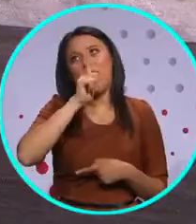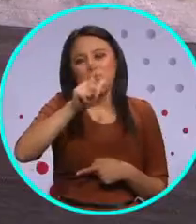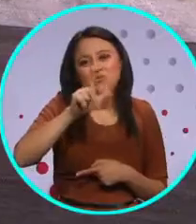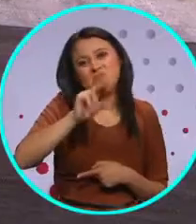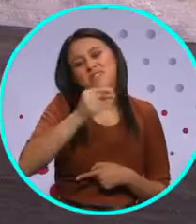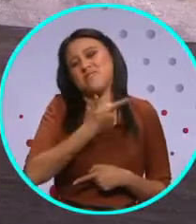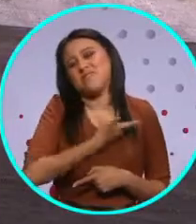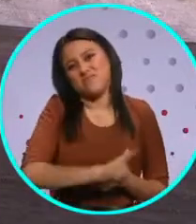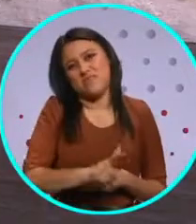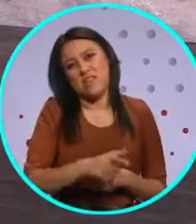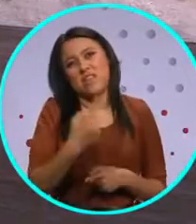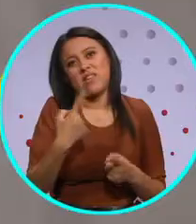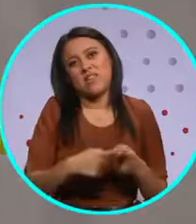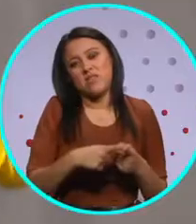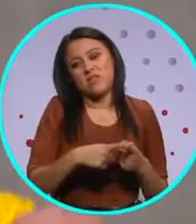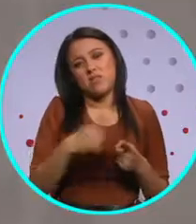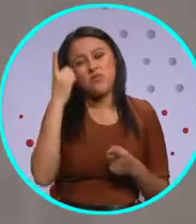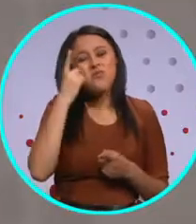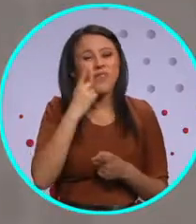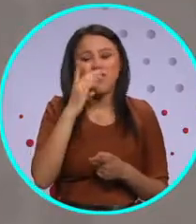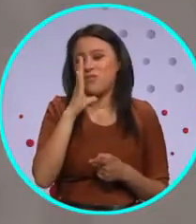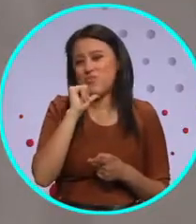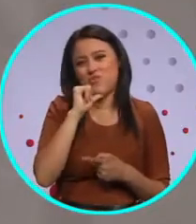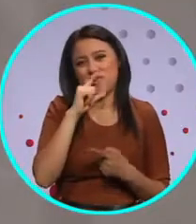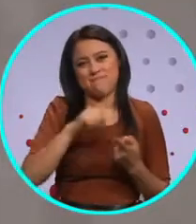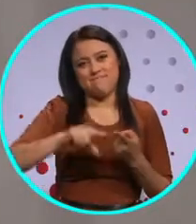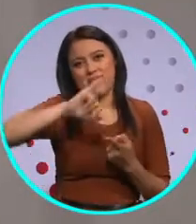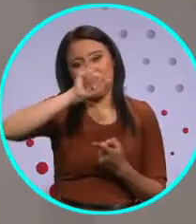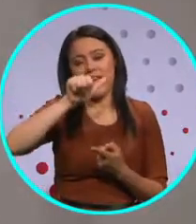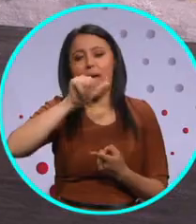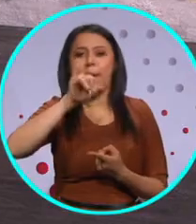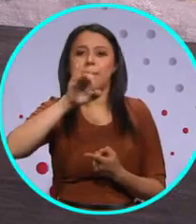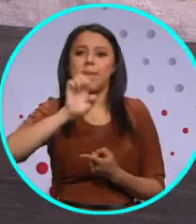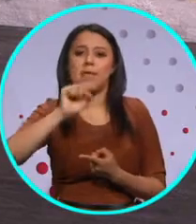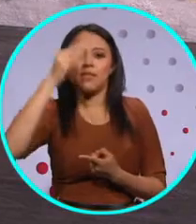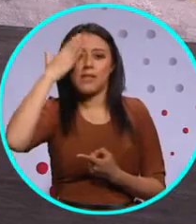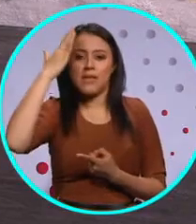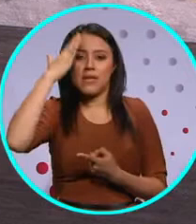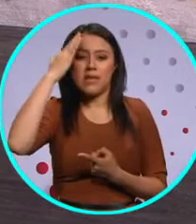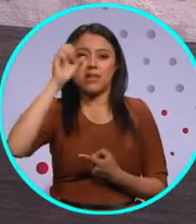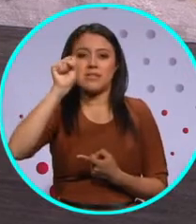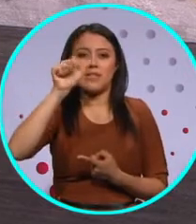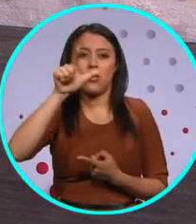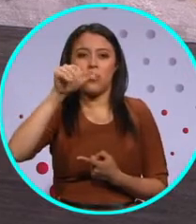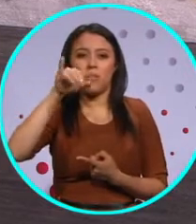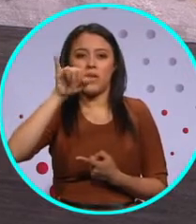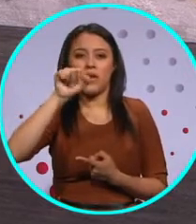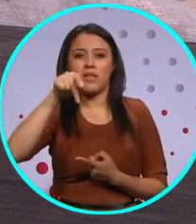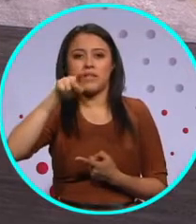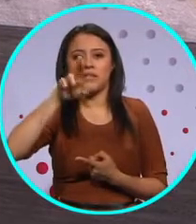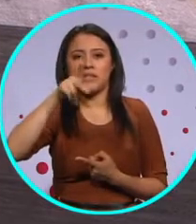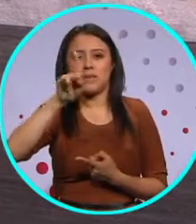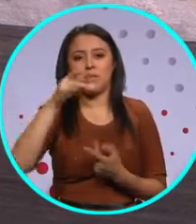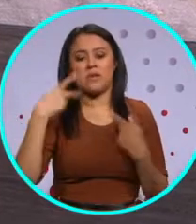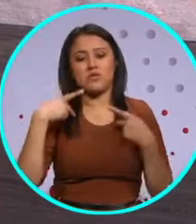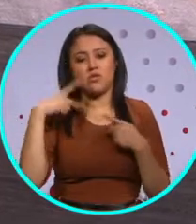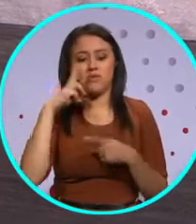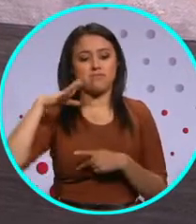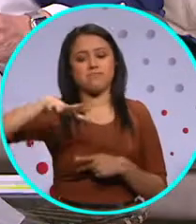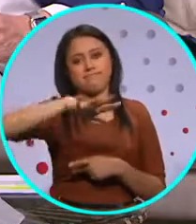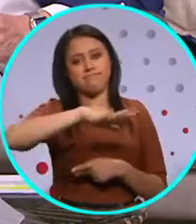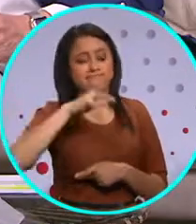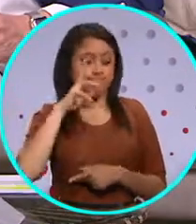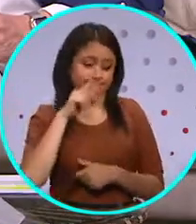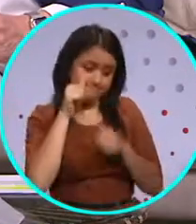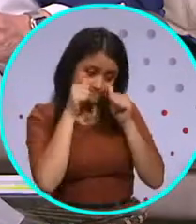claro quién puede dormir con la luz prendida bianchi y águila al titular de la agencia de gestión robada de la ciudad de mexico date una vuelta por ahí vale